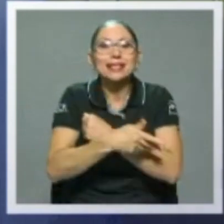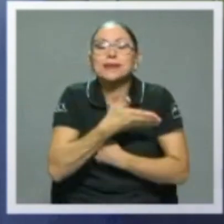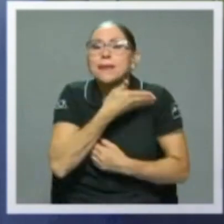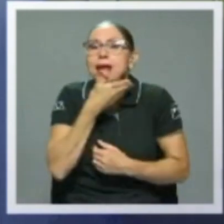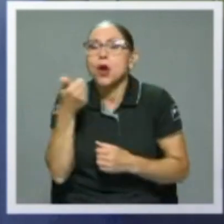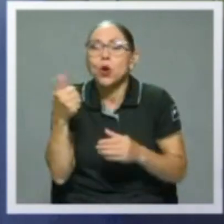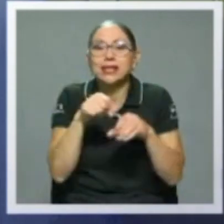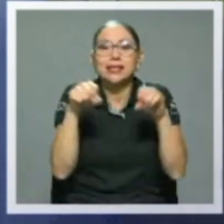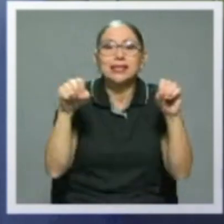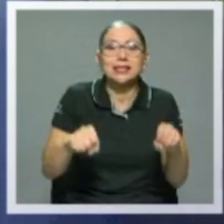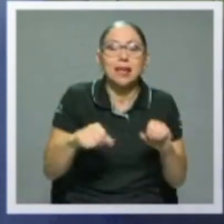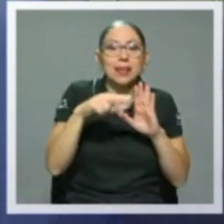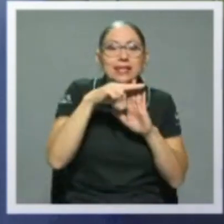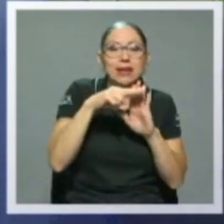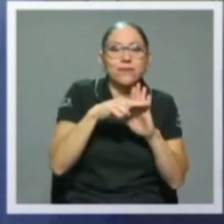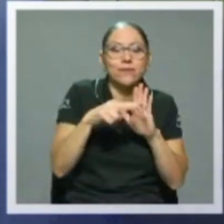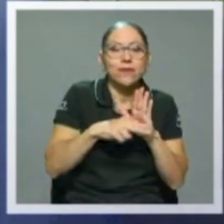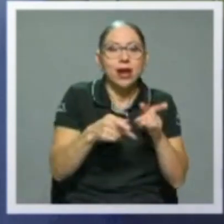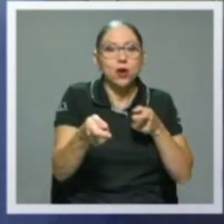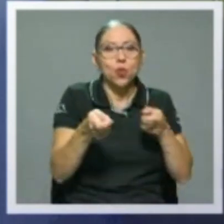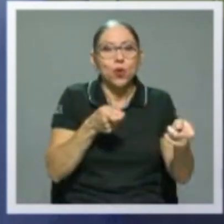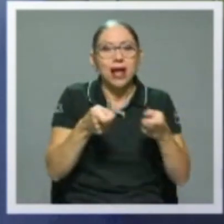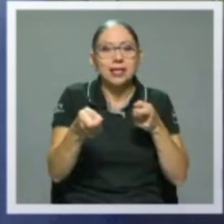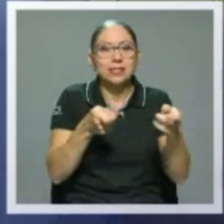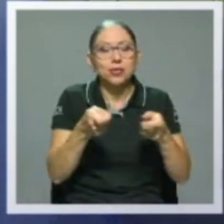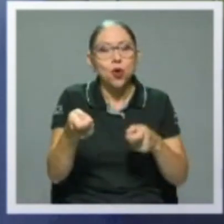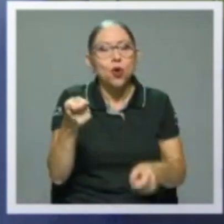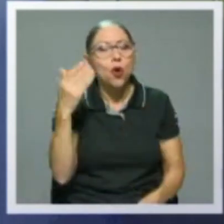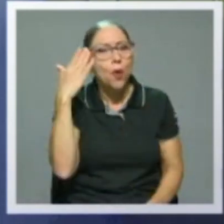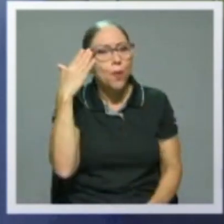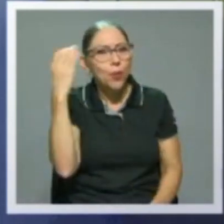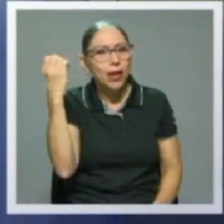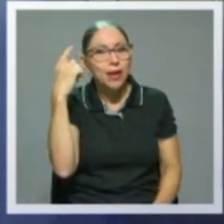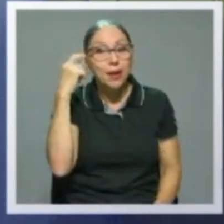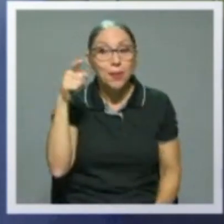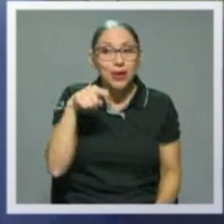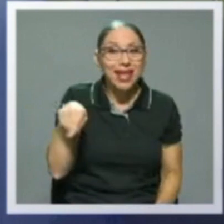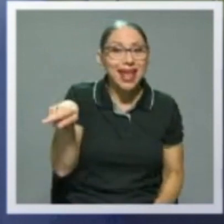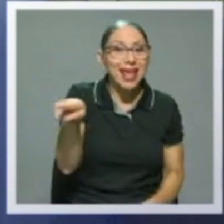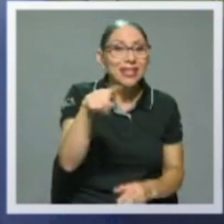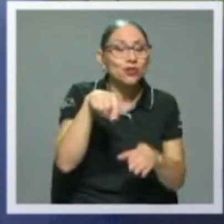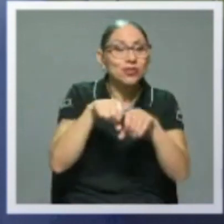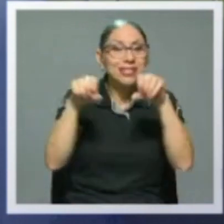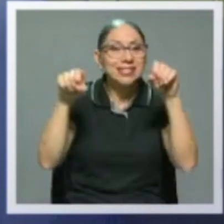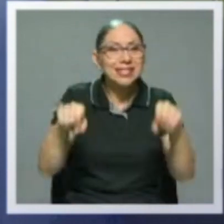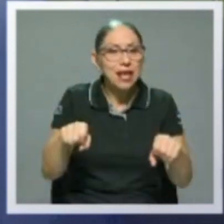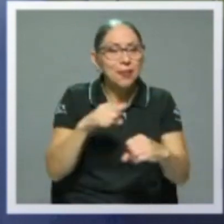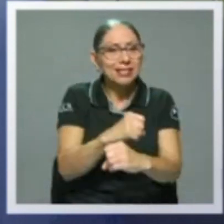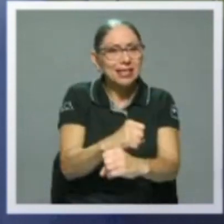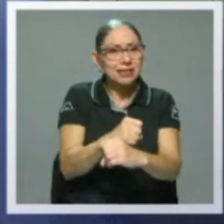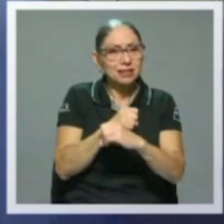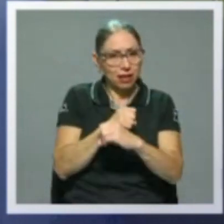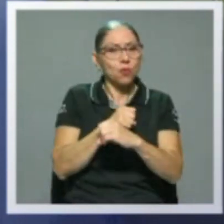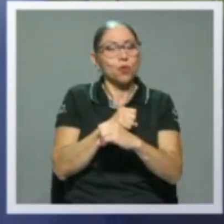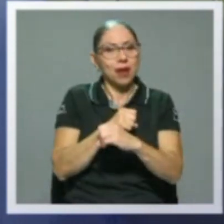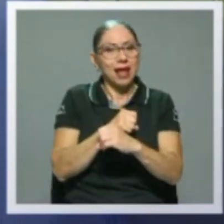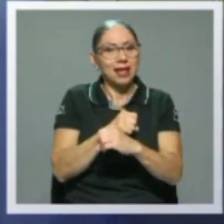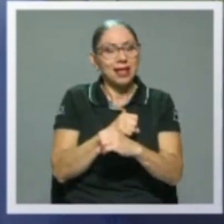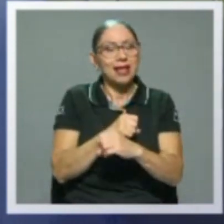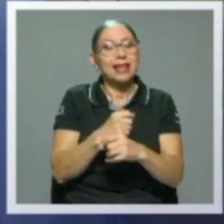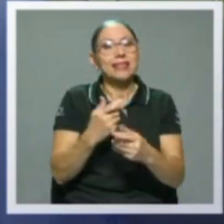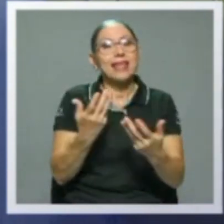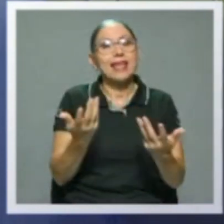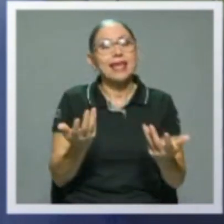regulación. Y esto porque son los sistemas que se aseguran de que haya el